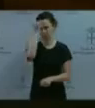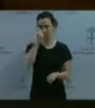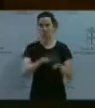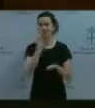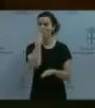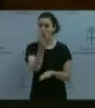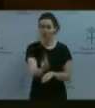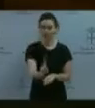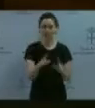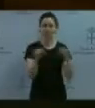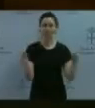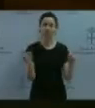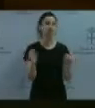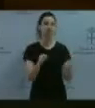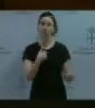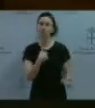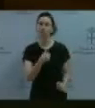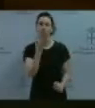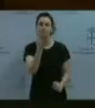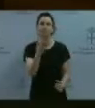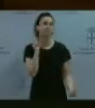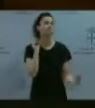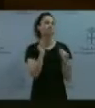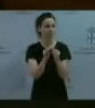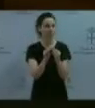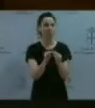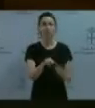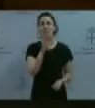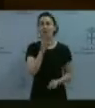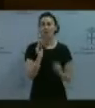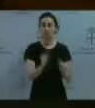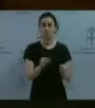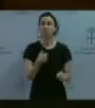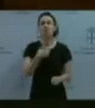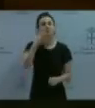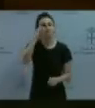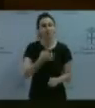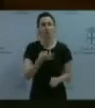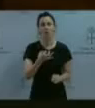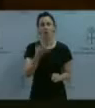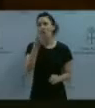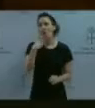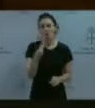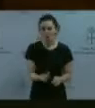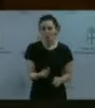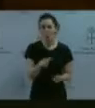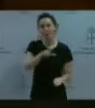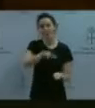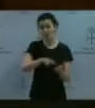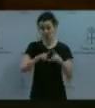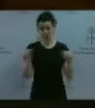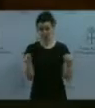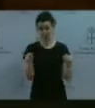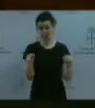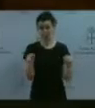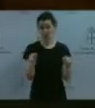seguro. Fueron sus palabras. Yo también estoy segura de que el desconocimiento de la lengua asturiana, invocado por algunos diputados o